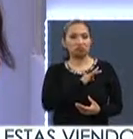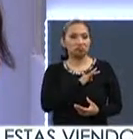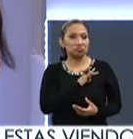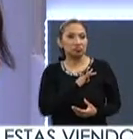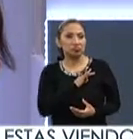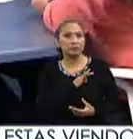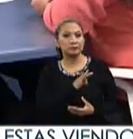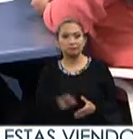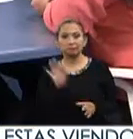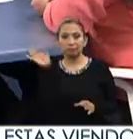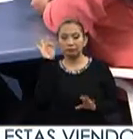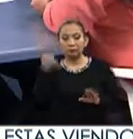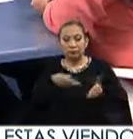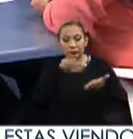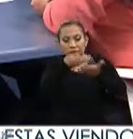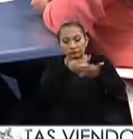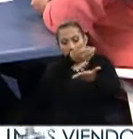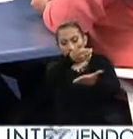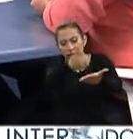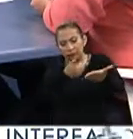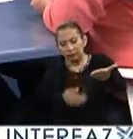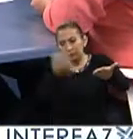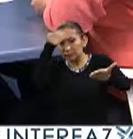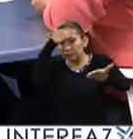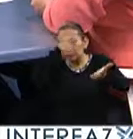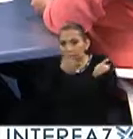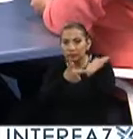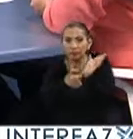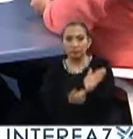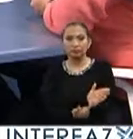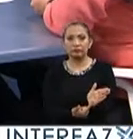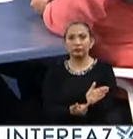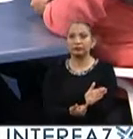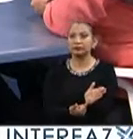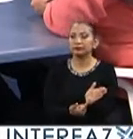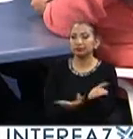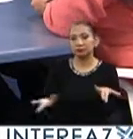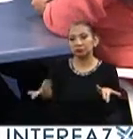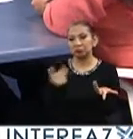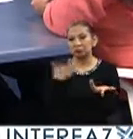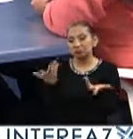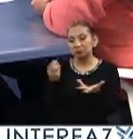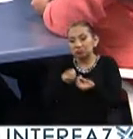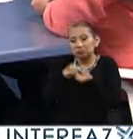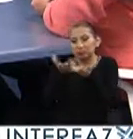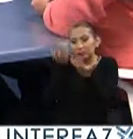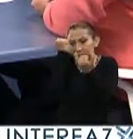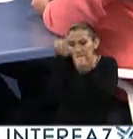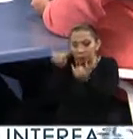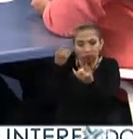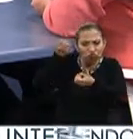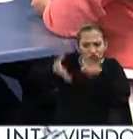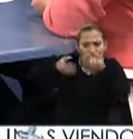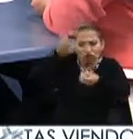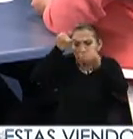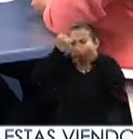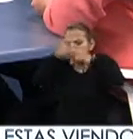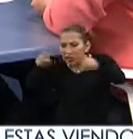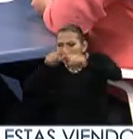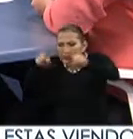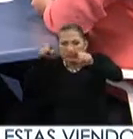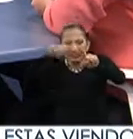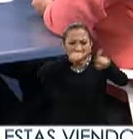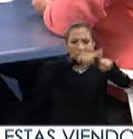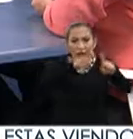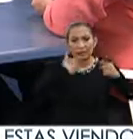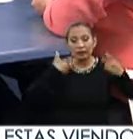podamos ofertar una experiencia pues que nutra esta idea de la diversidad y la llevemos a